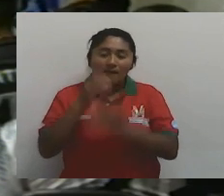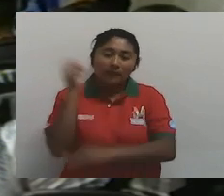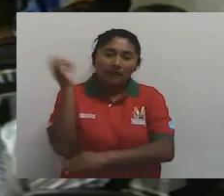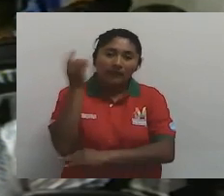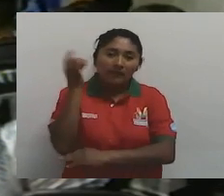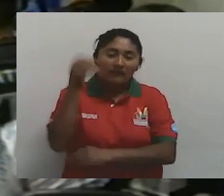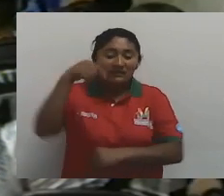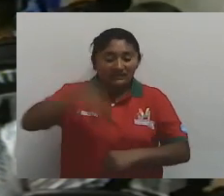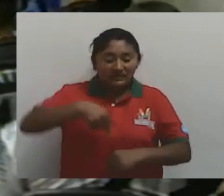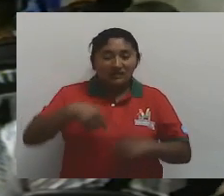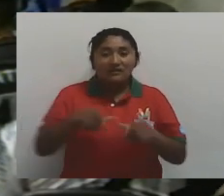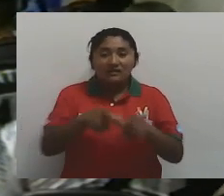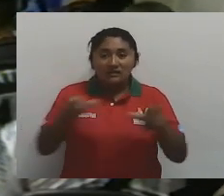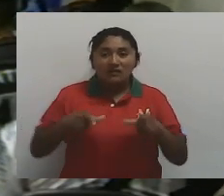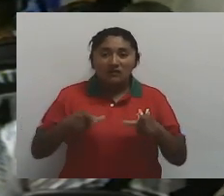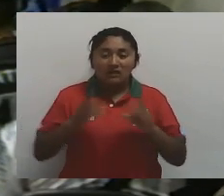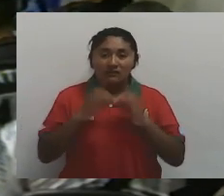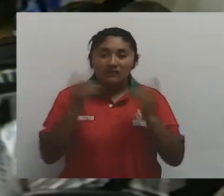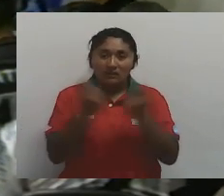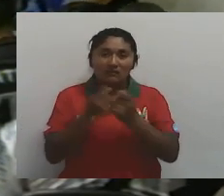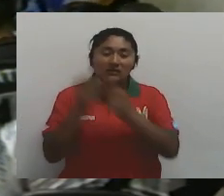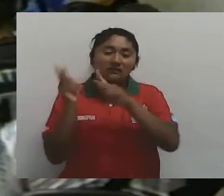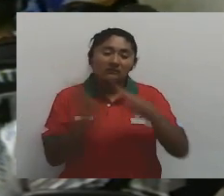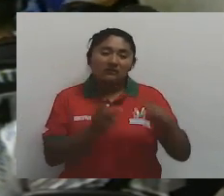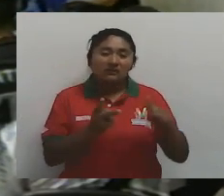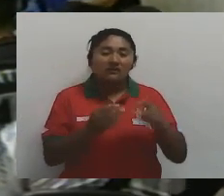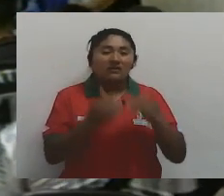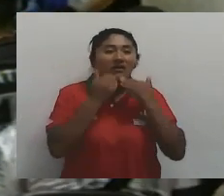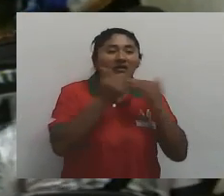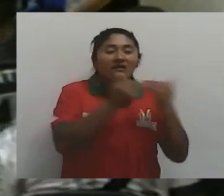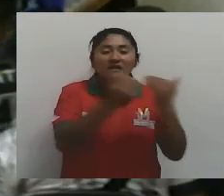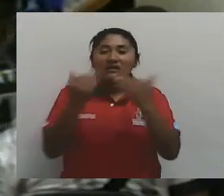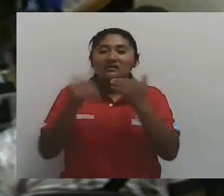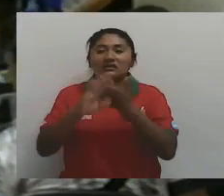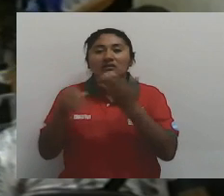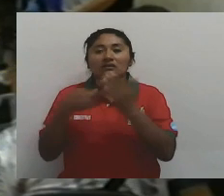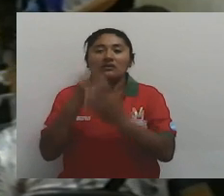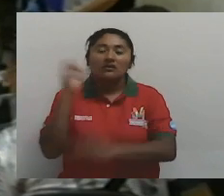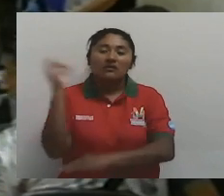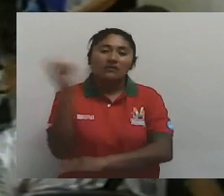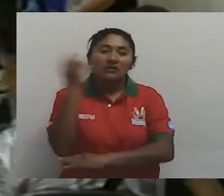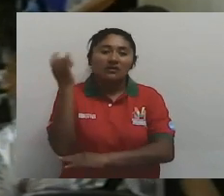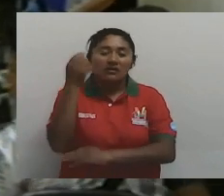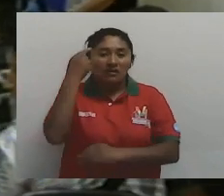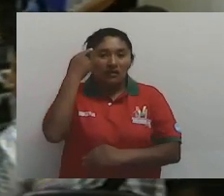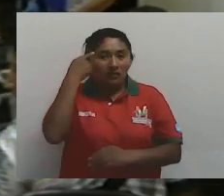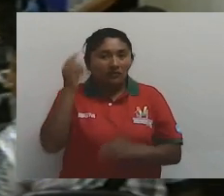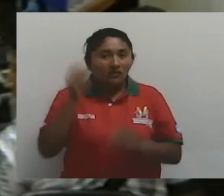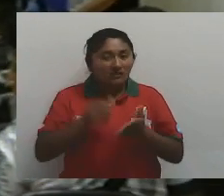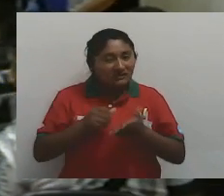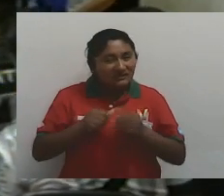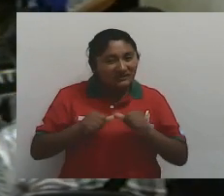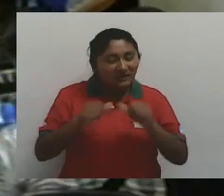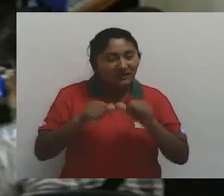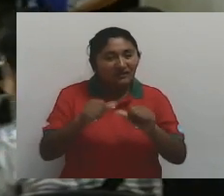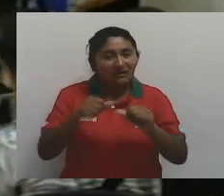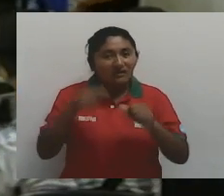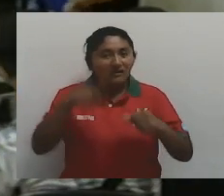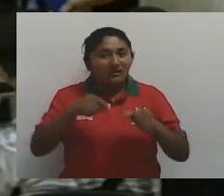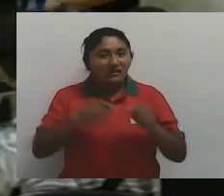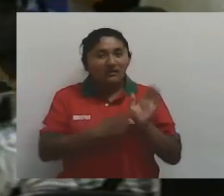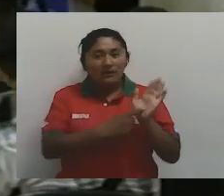todas por seguirnos en todo el país en esta transmisión directa desde la capital pandina. Muchas